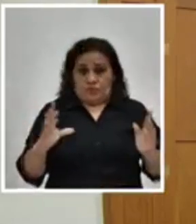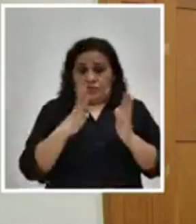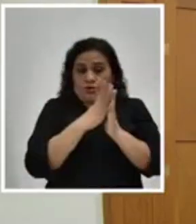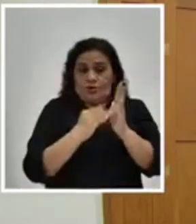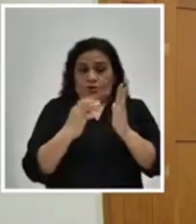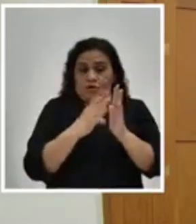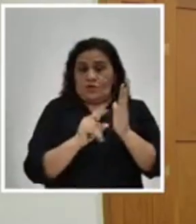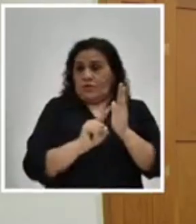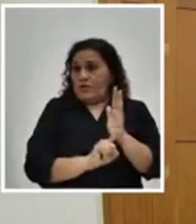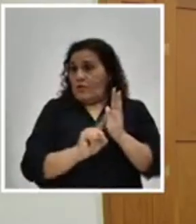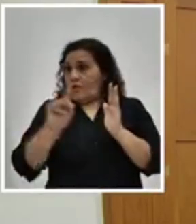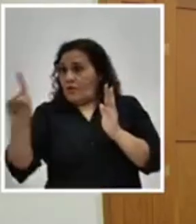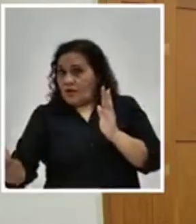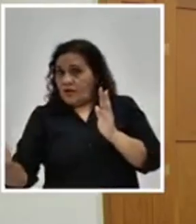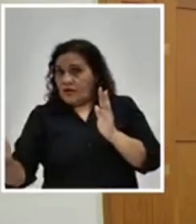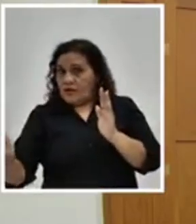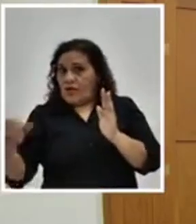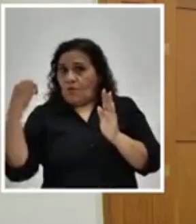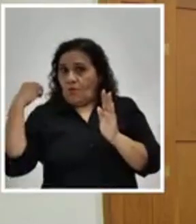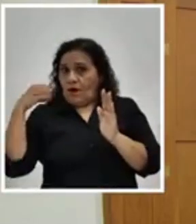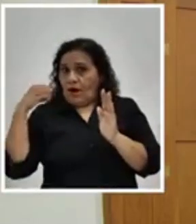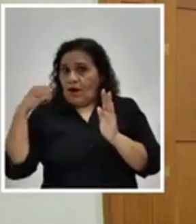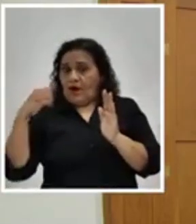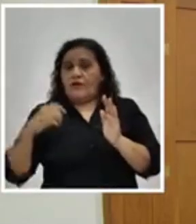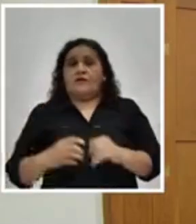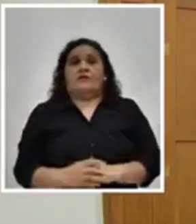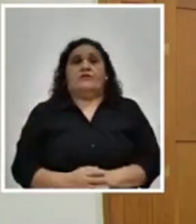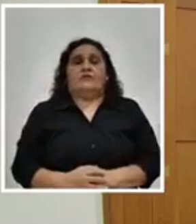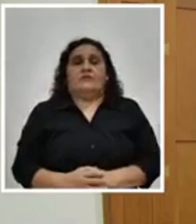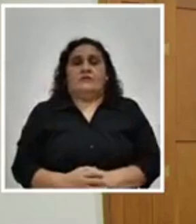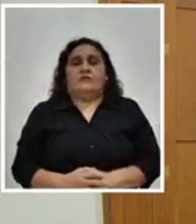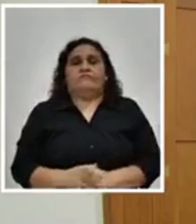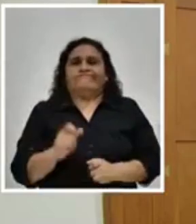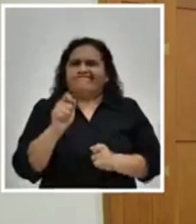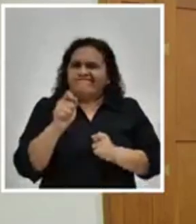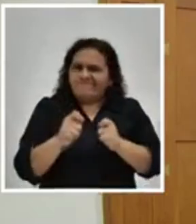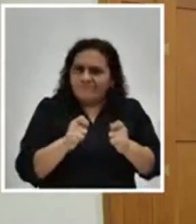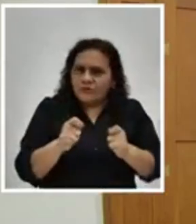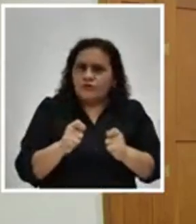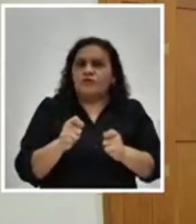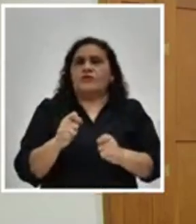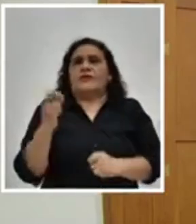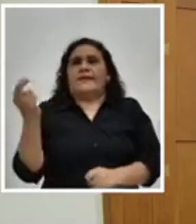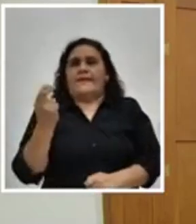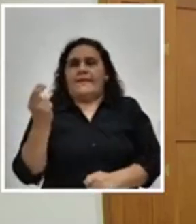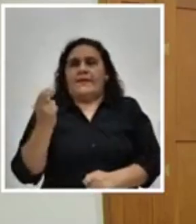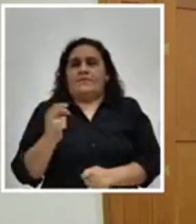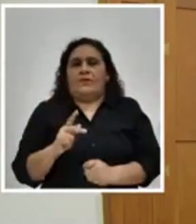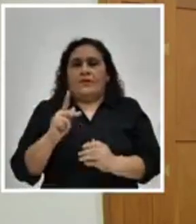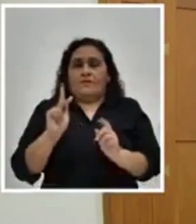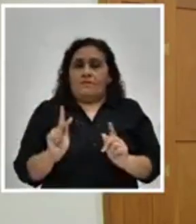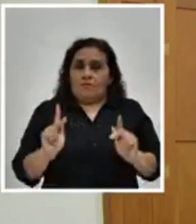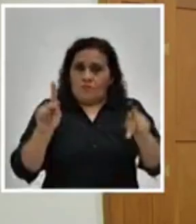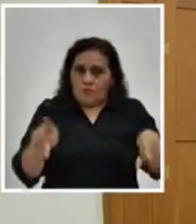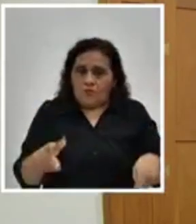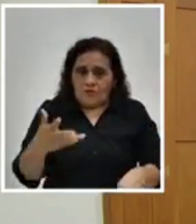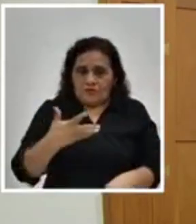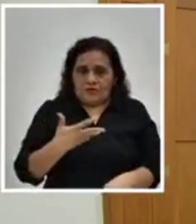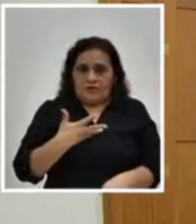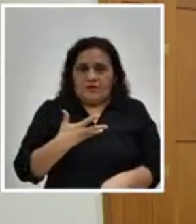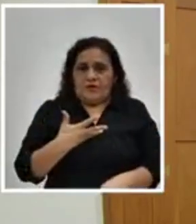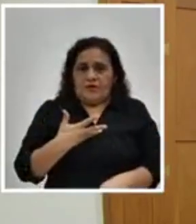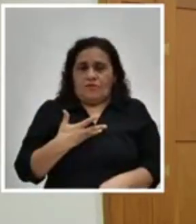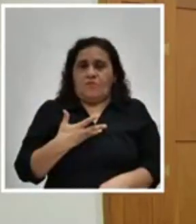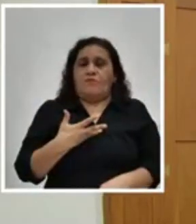en sus localidades. Hicimos gestiones necesarias para que Progreso cuente con un nuevo punto